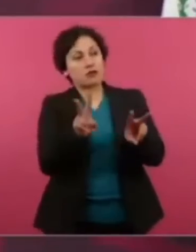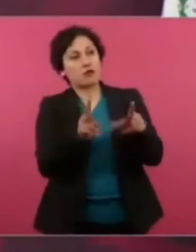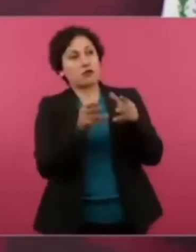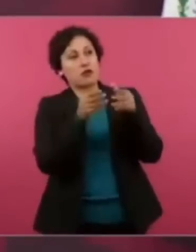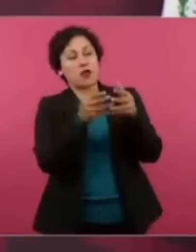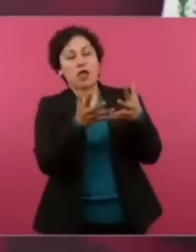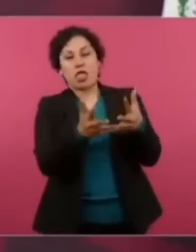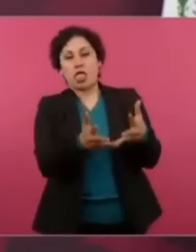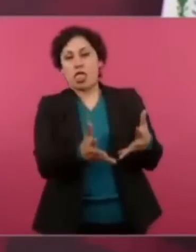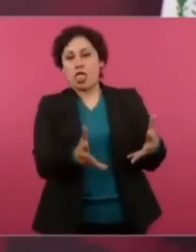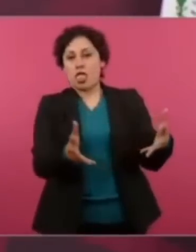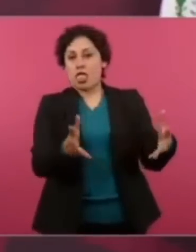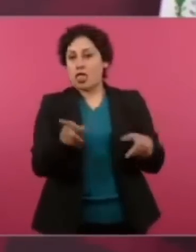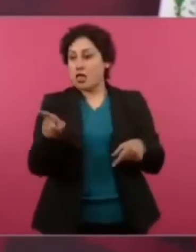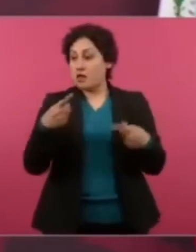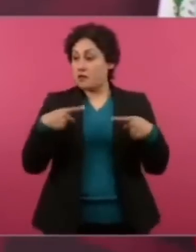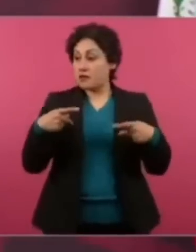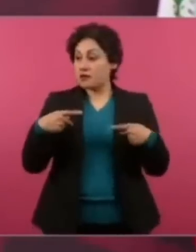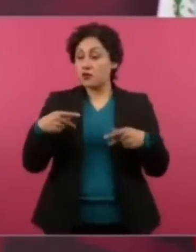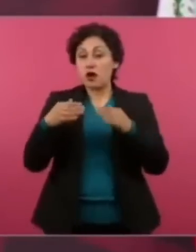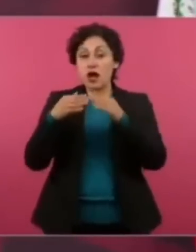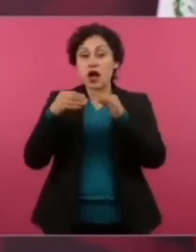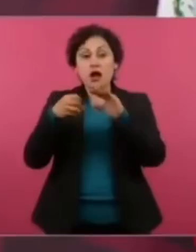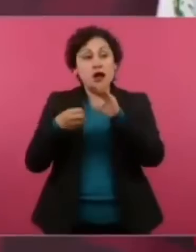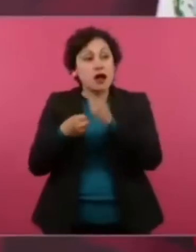ya sea